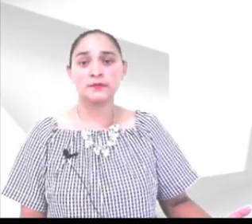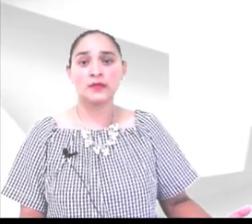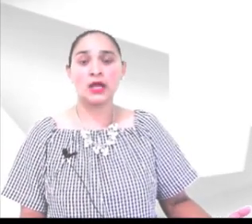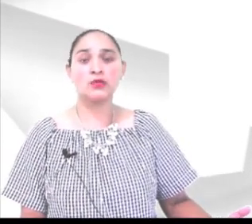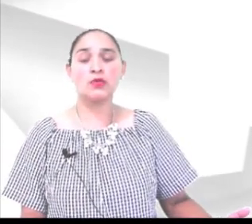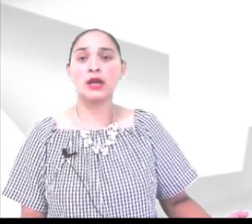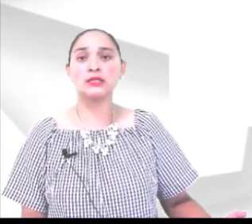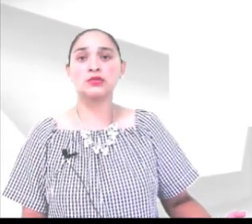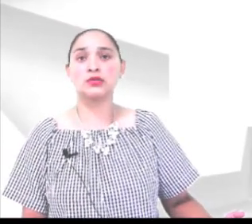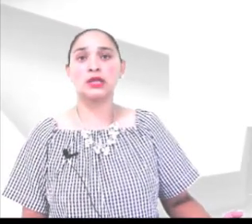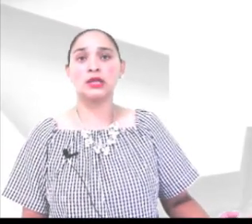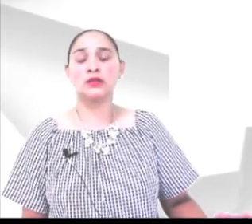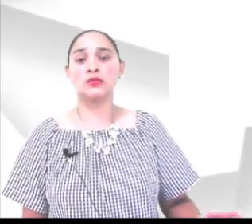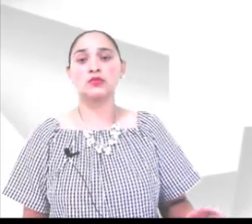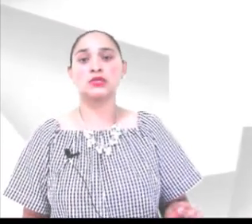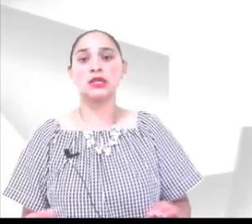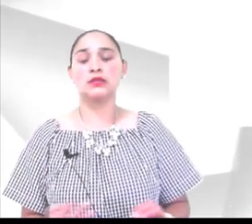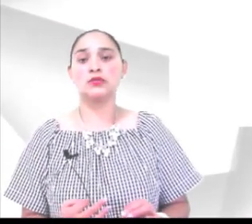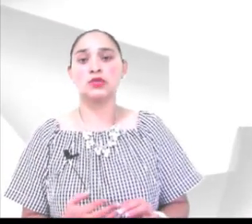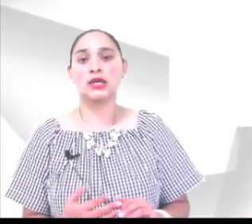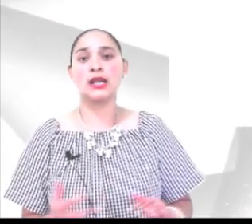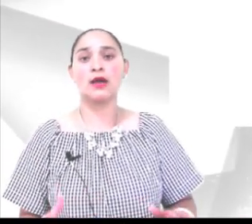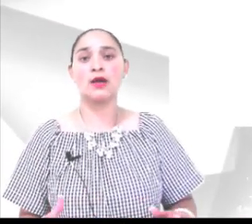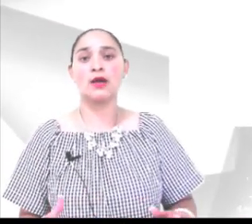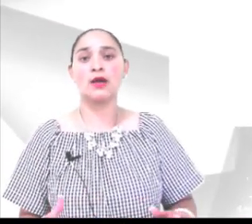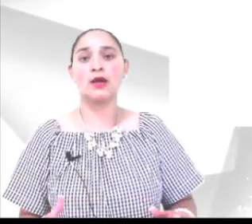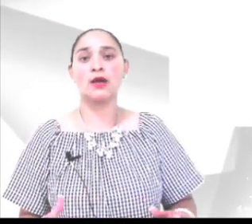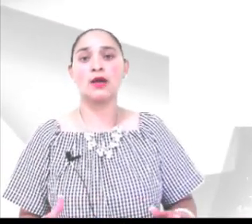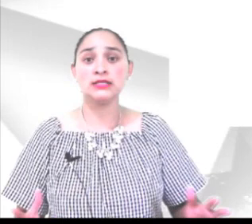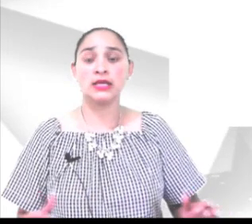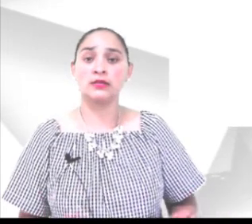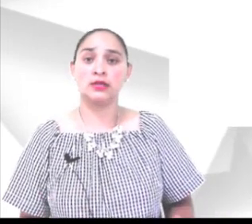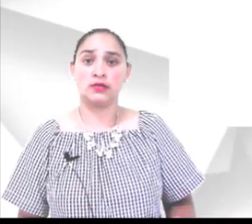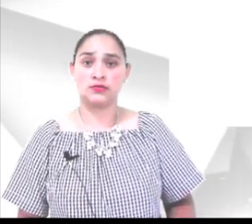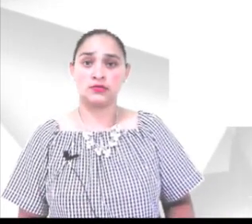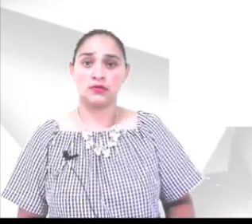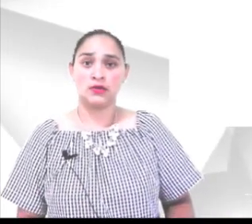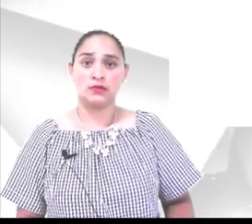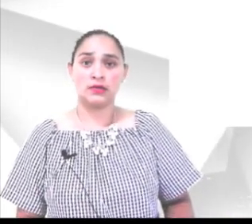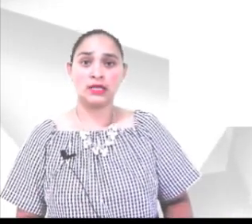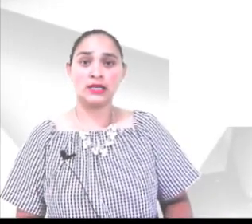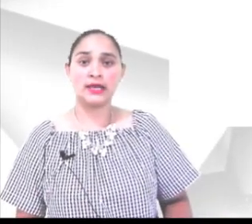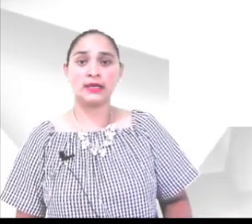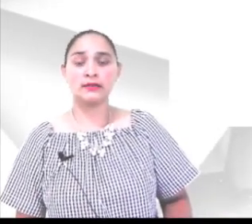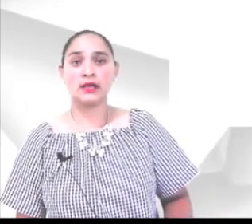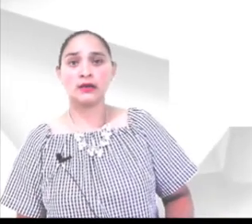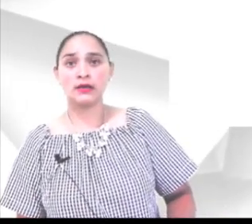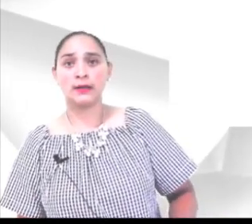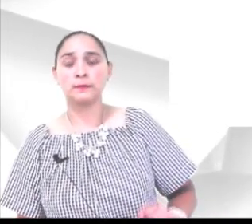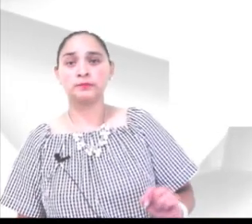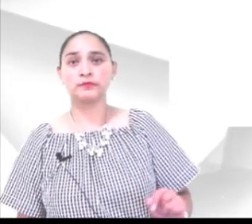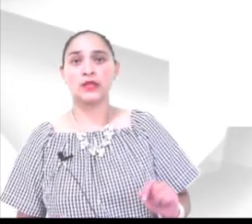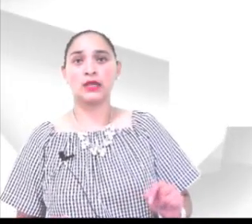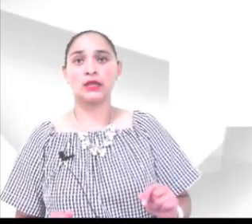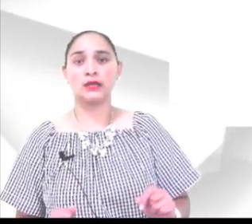árboles. Hay lugares donde no llega el agua meses enteros, ¿verdad? Y hay que andar